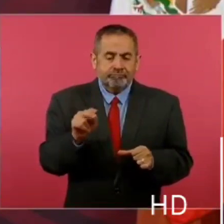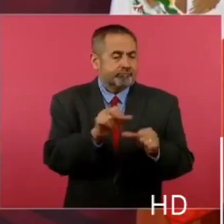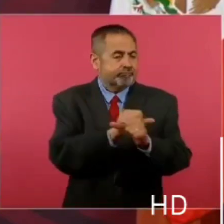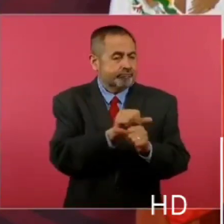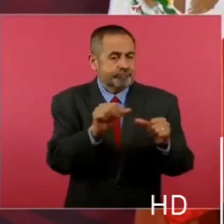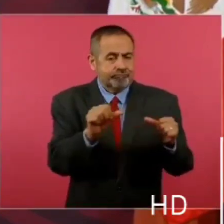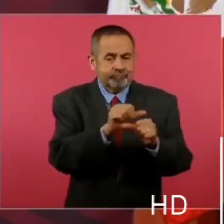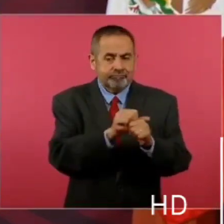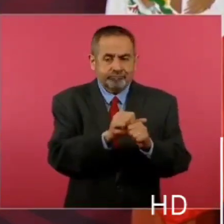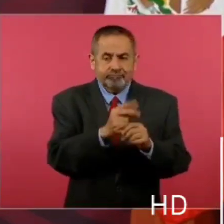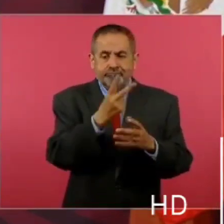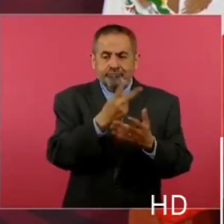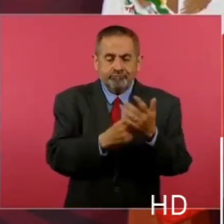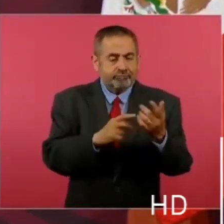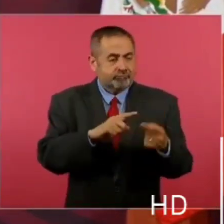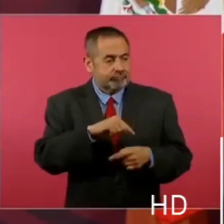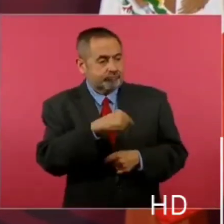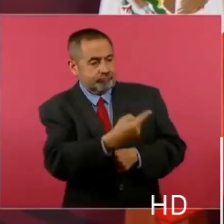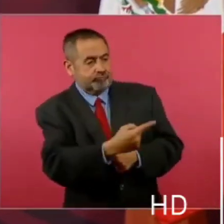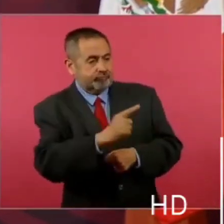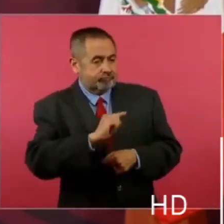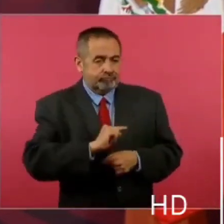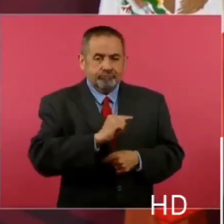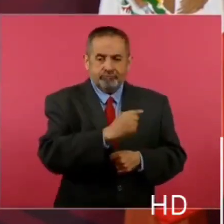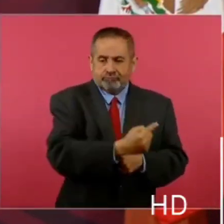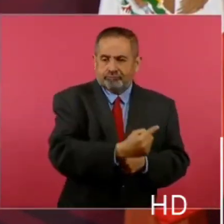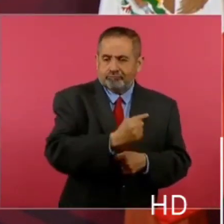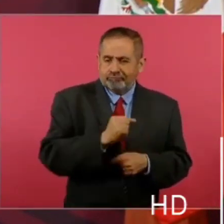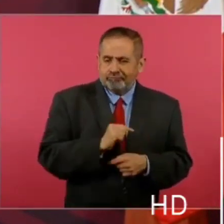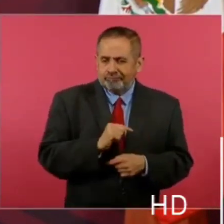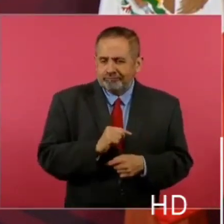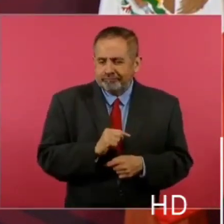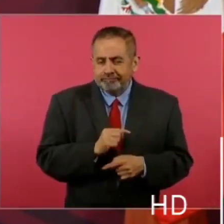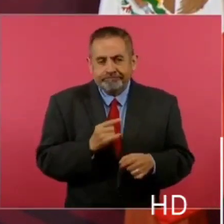a la llamada alternancia,